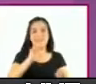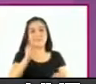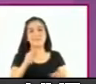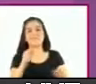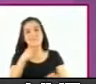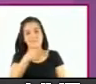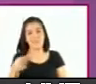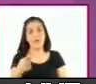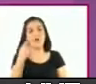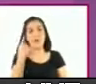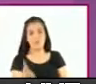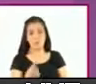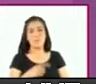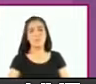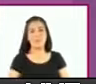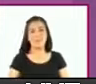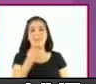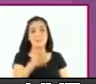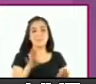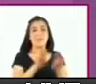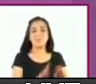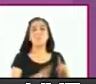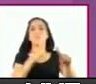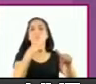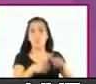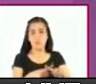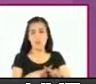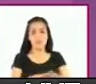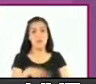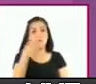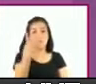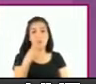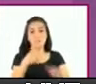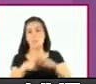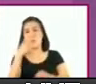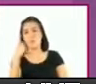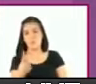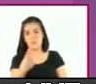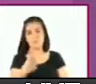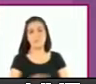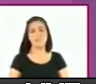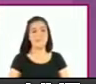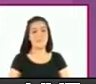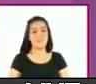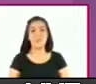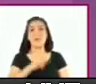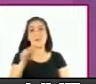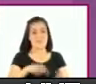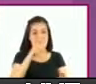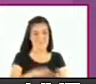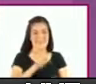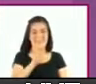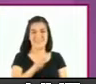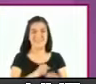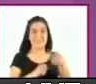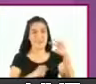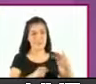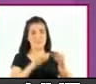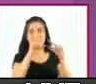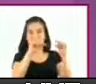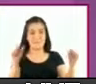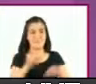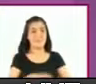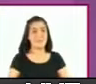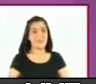1. Y este se obtiene con la multiplicación 4 por 1. En el lugar 8 de la tira